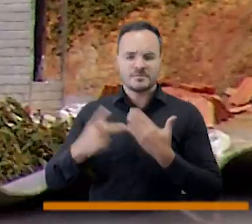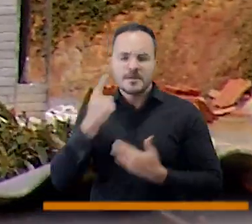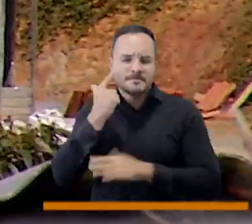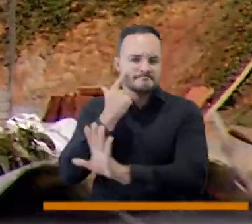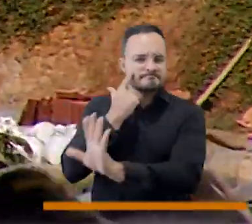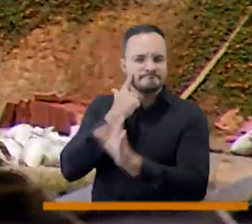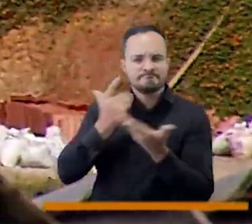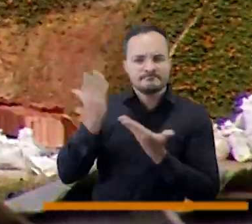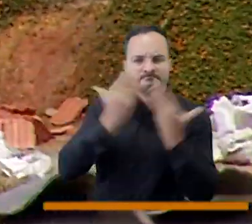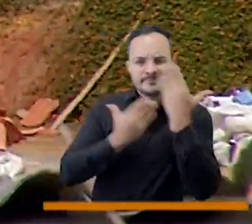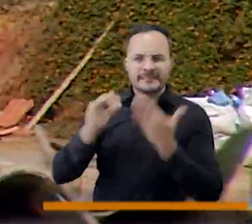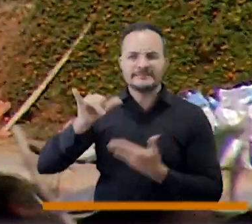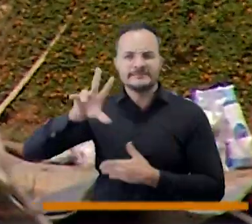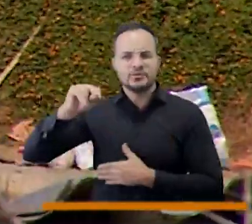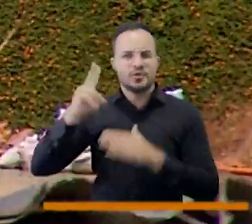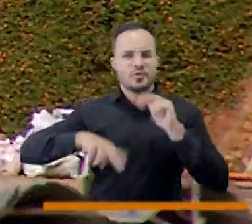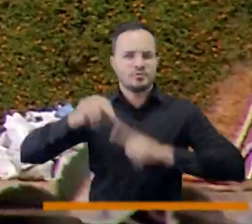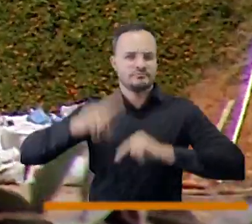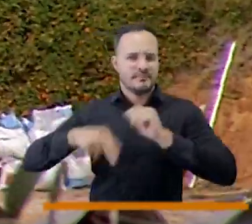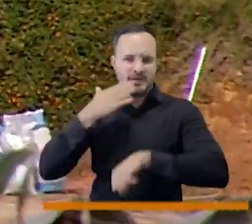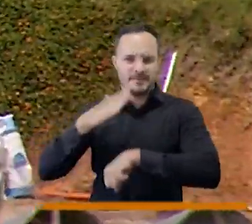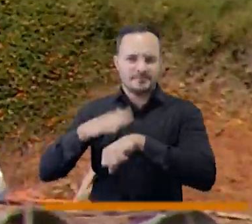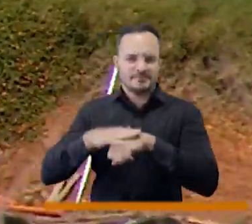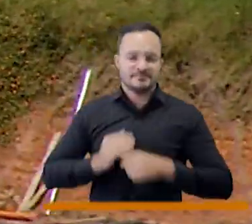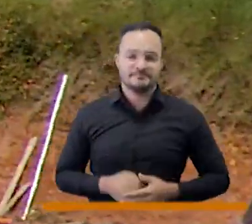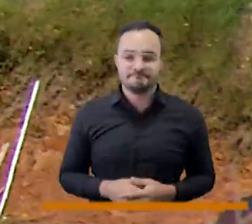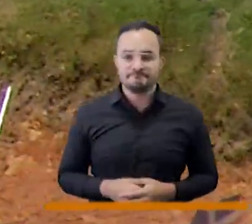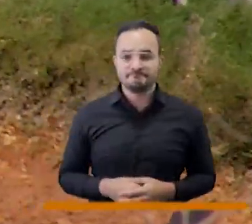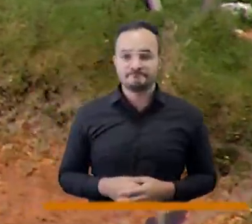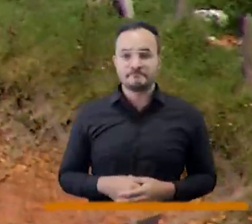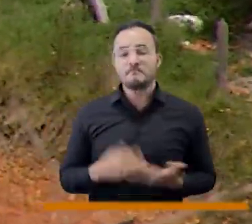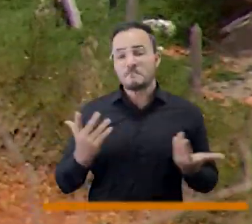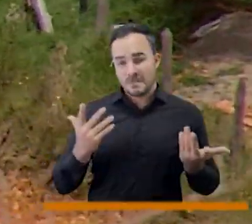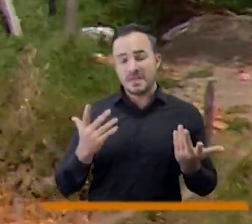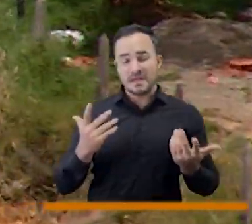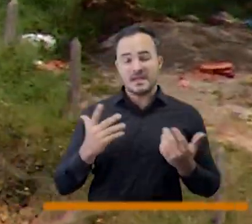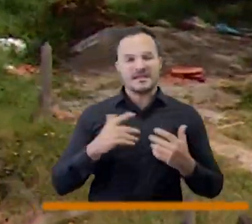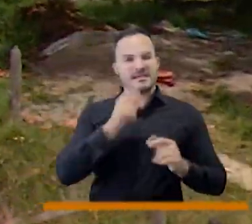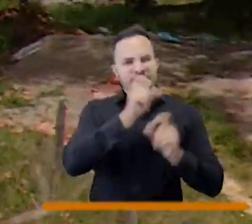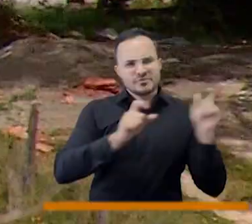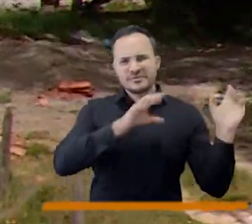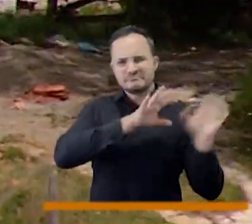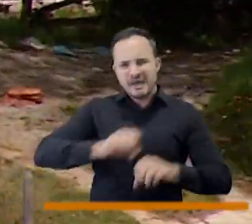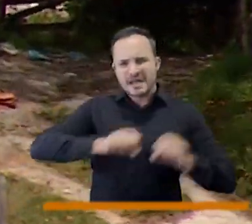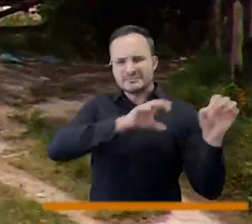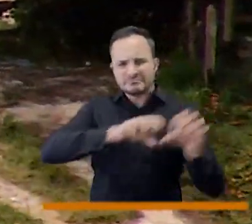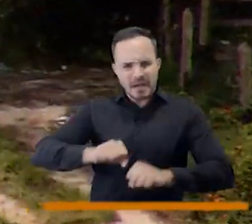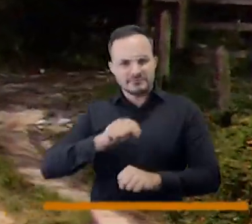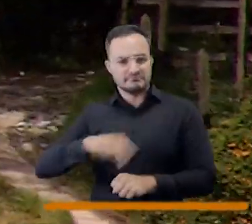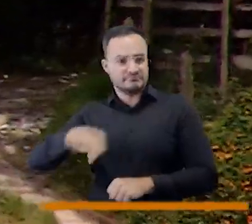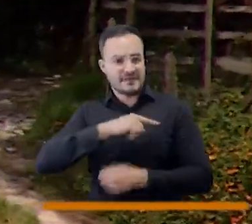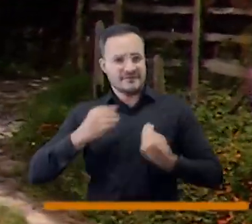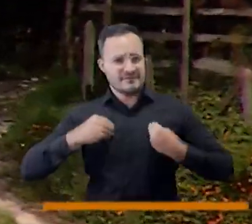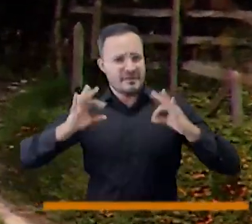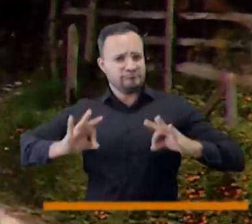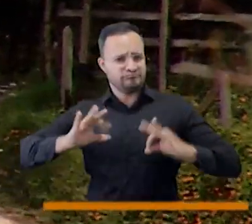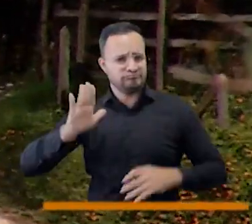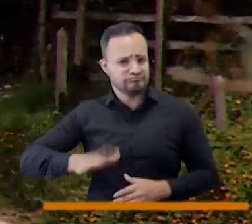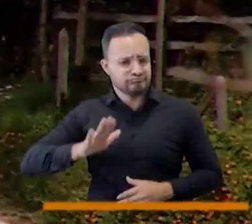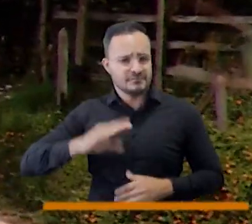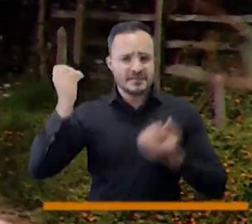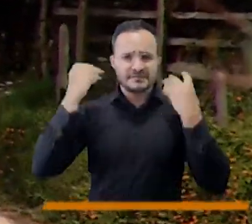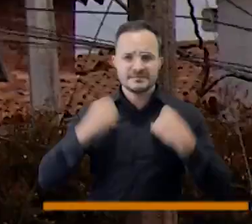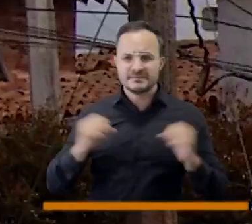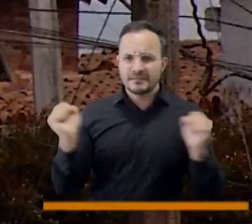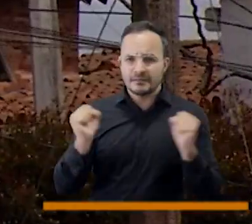y permisos de construcción. La gentrificación en Santa Elena se ha dado varios años, hace muchos años, pero ha sido